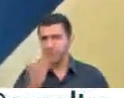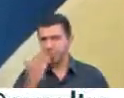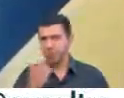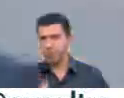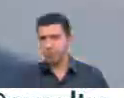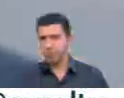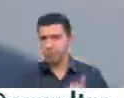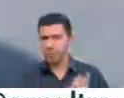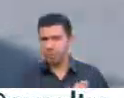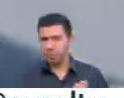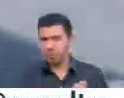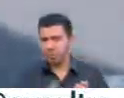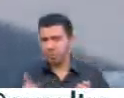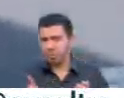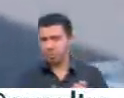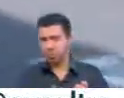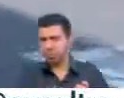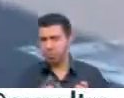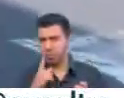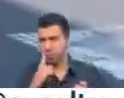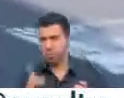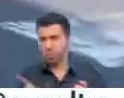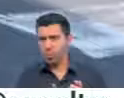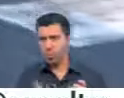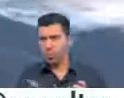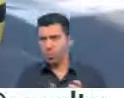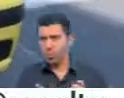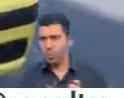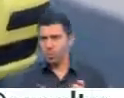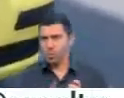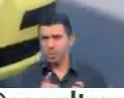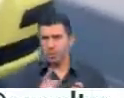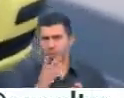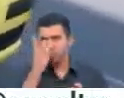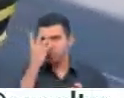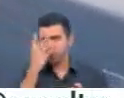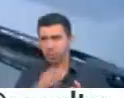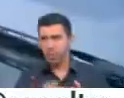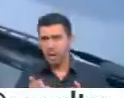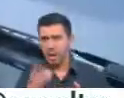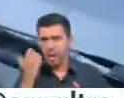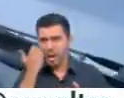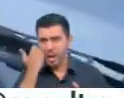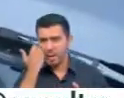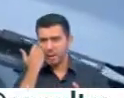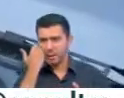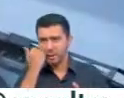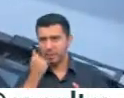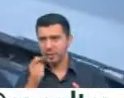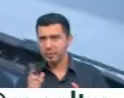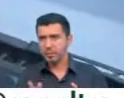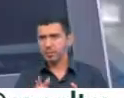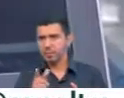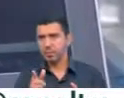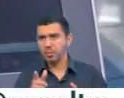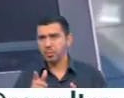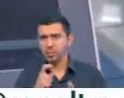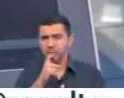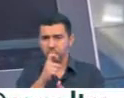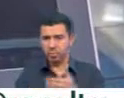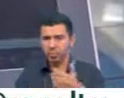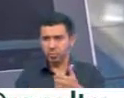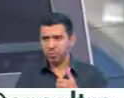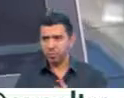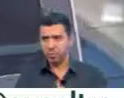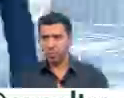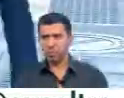responsabilidad de hacer la revisión tecnomecánica por ahora solo serán sancionados pedagógicamente pero